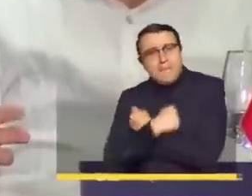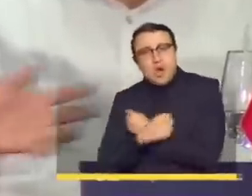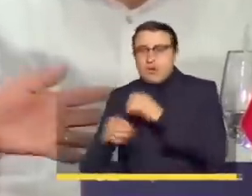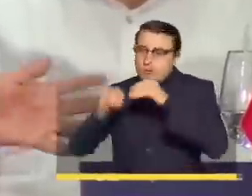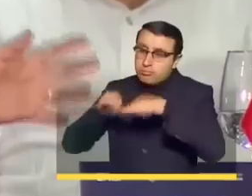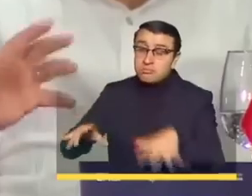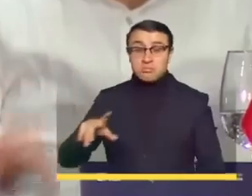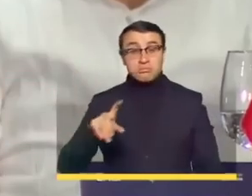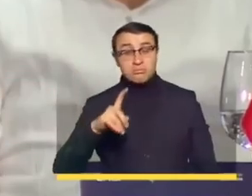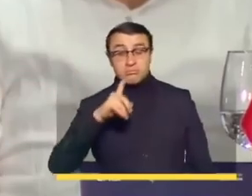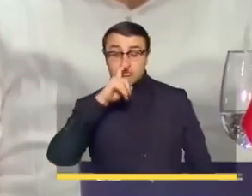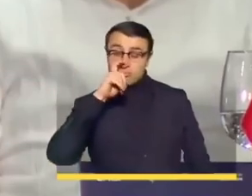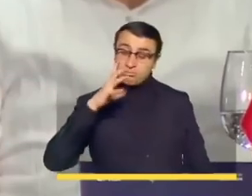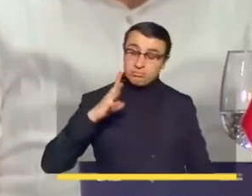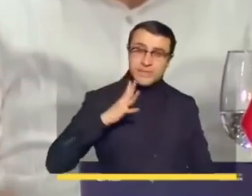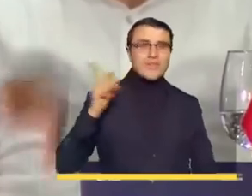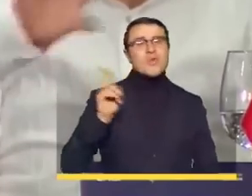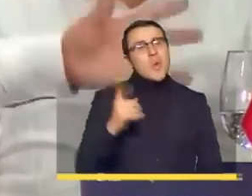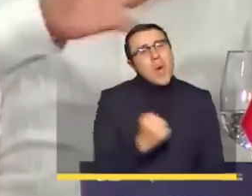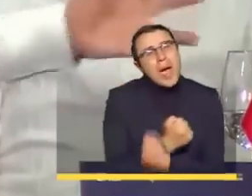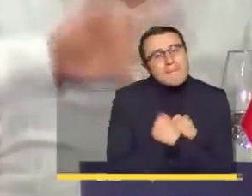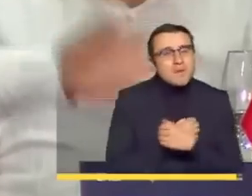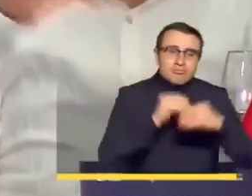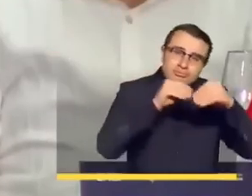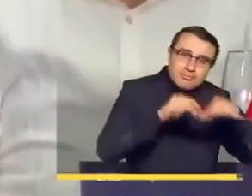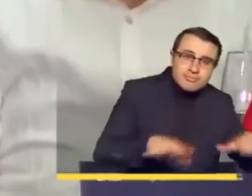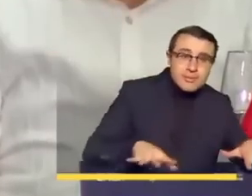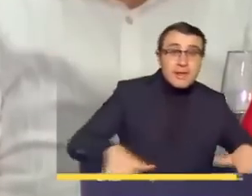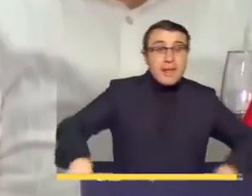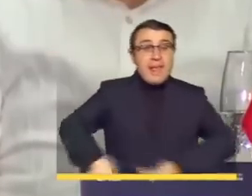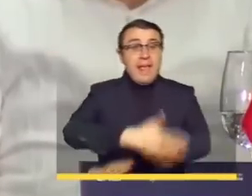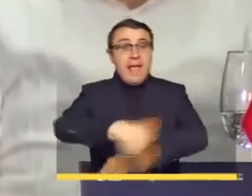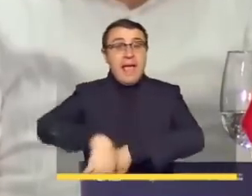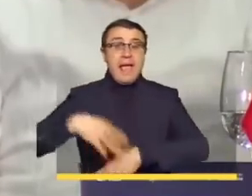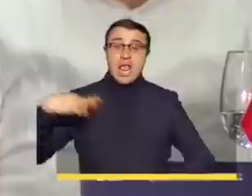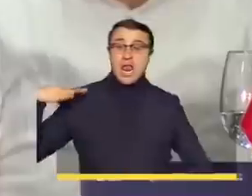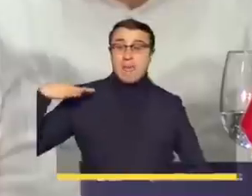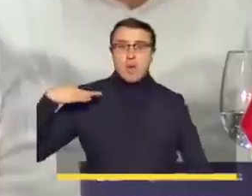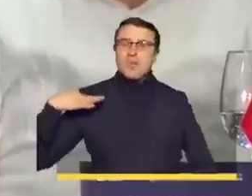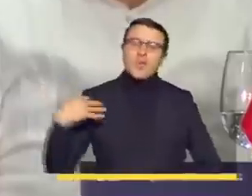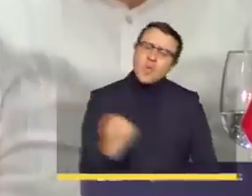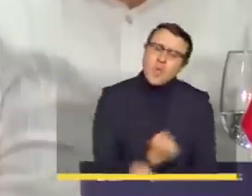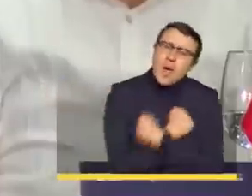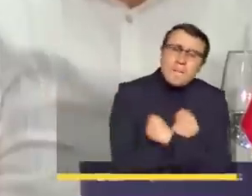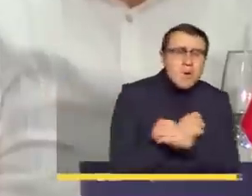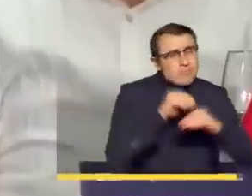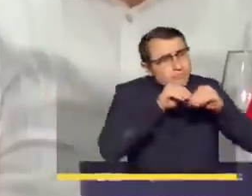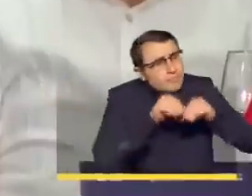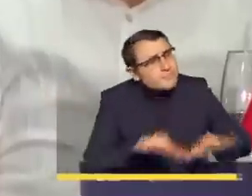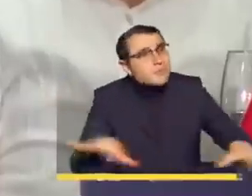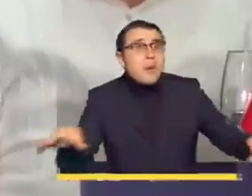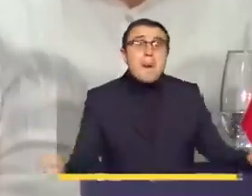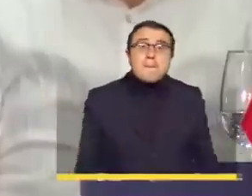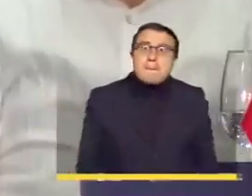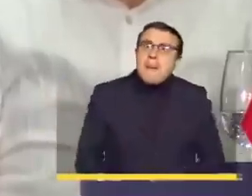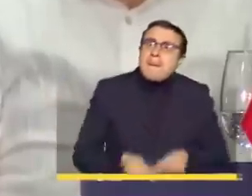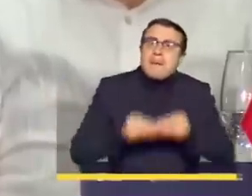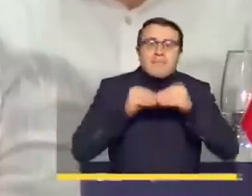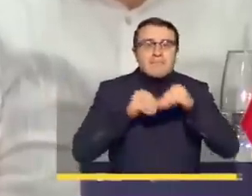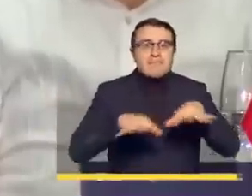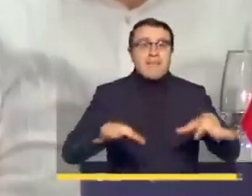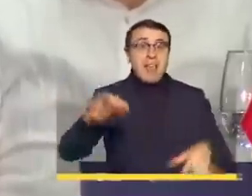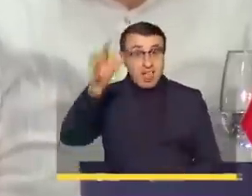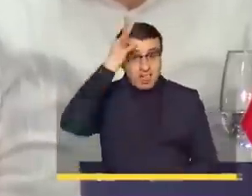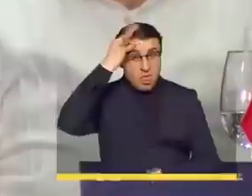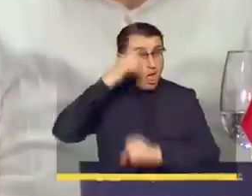Menos lujos, más amor. Menos calles de moda, más amor. Y verán cómo se reduce